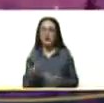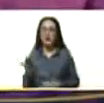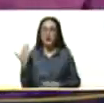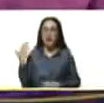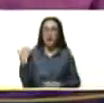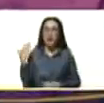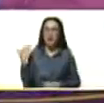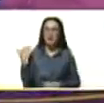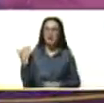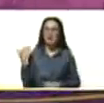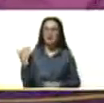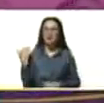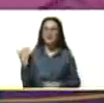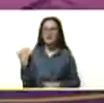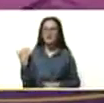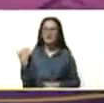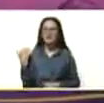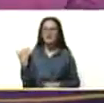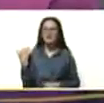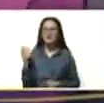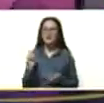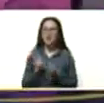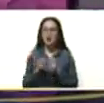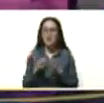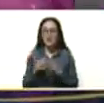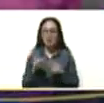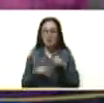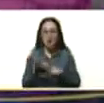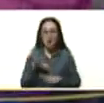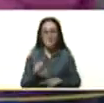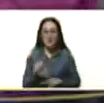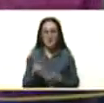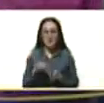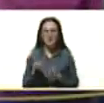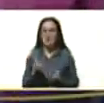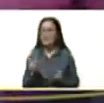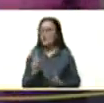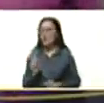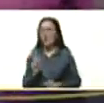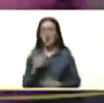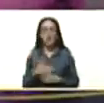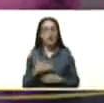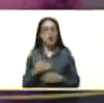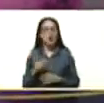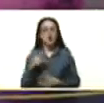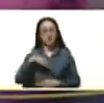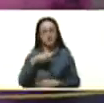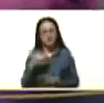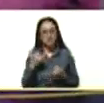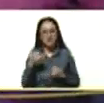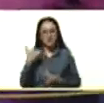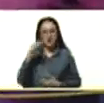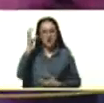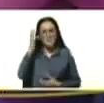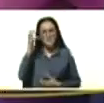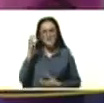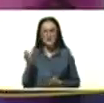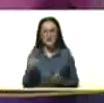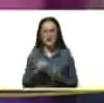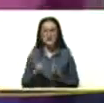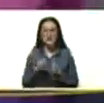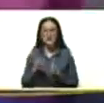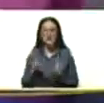anteriormente... vamos a cambiar todos los equipos, vamos a comprar trenes nuevos. No, nosotros tenemos la capacidad de poner estos